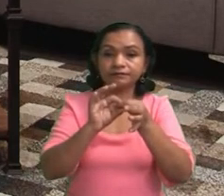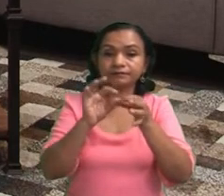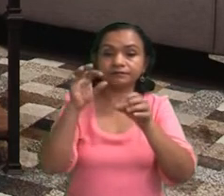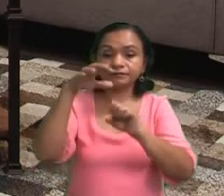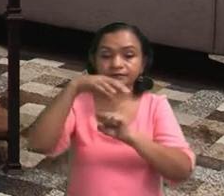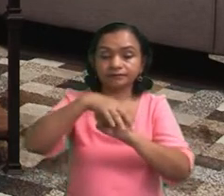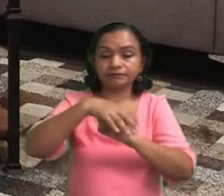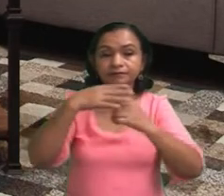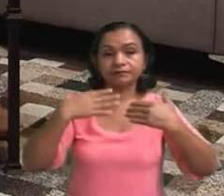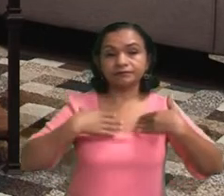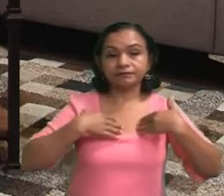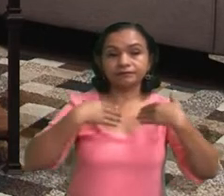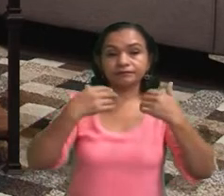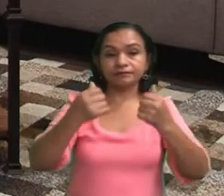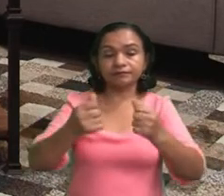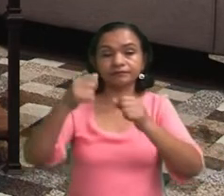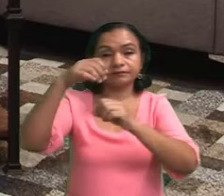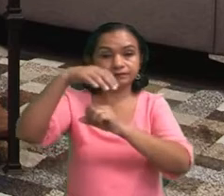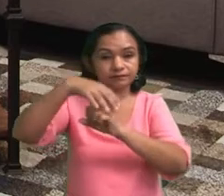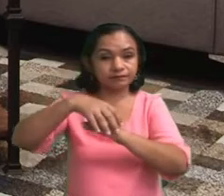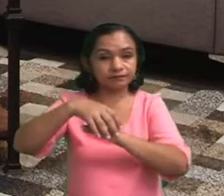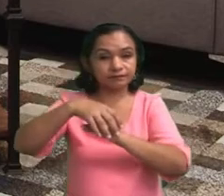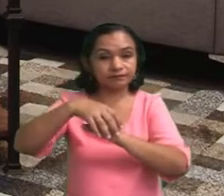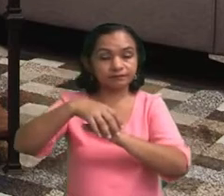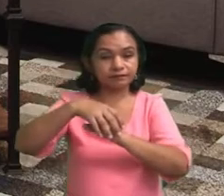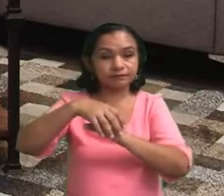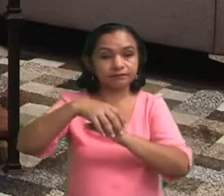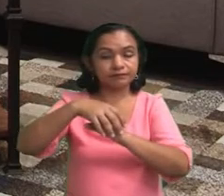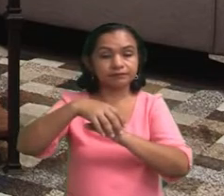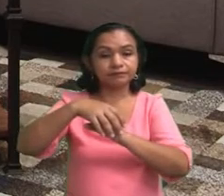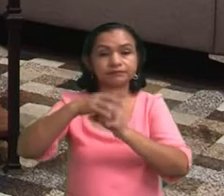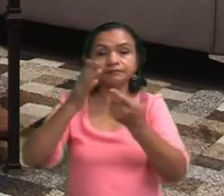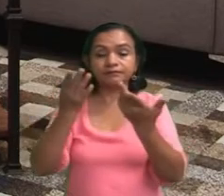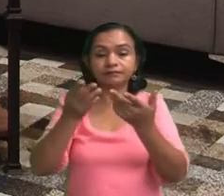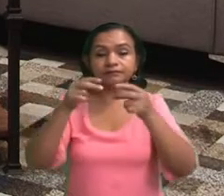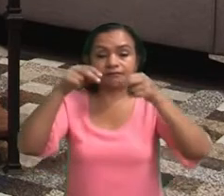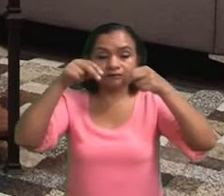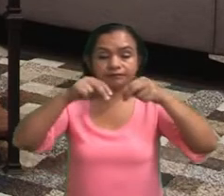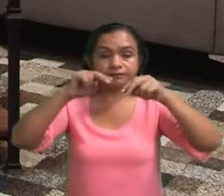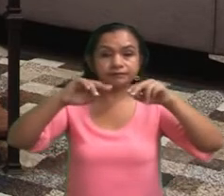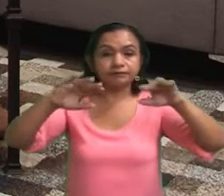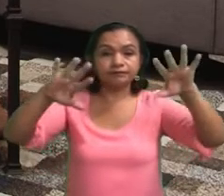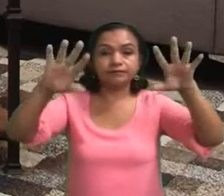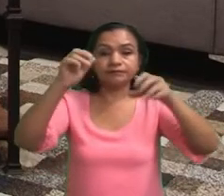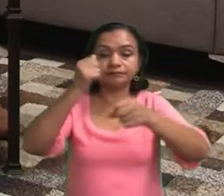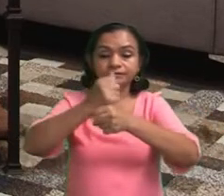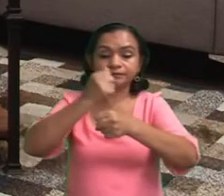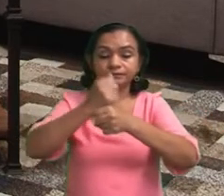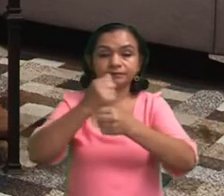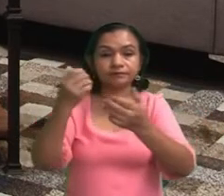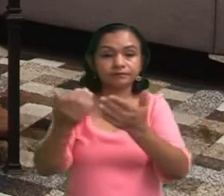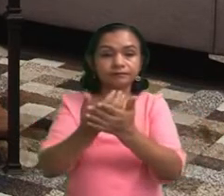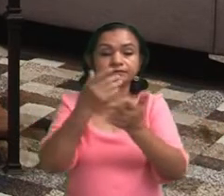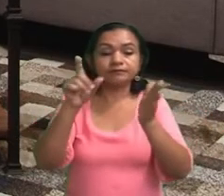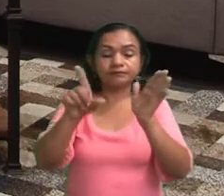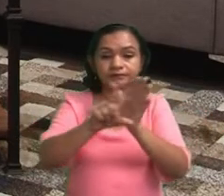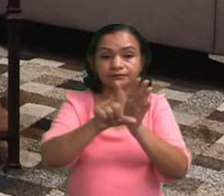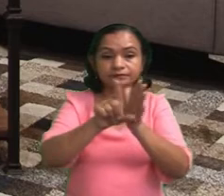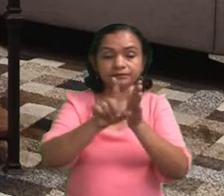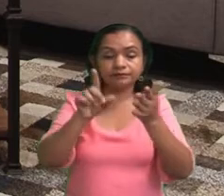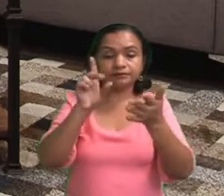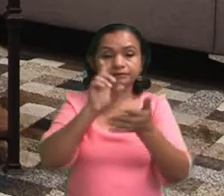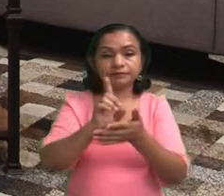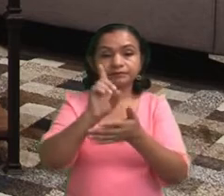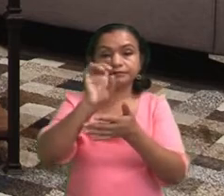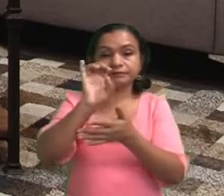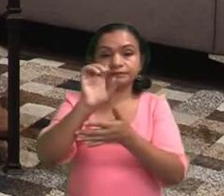Comisión de Salud y la Comisión de Medio Ambiente, trabajamos fue la actualización precisamente del